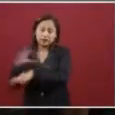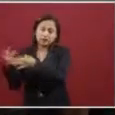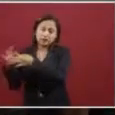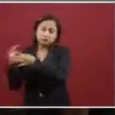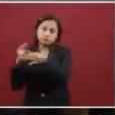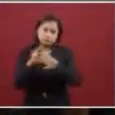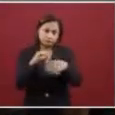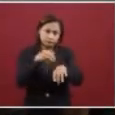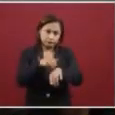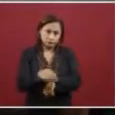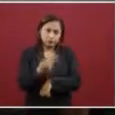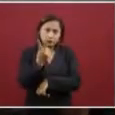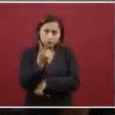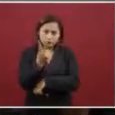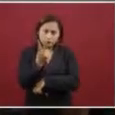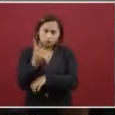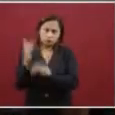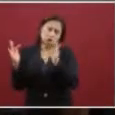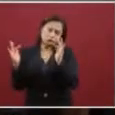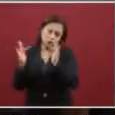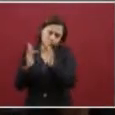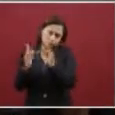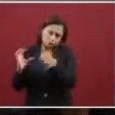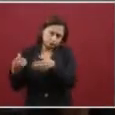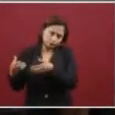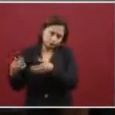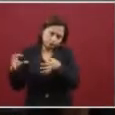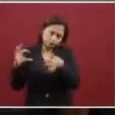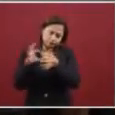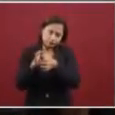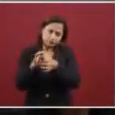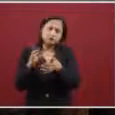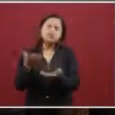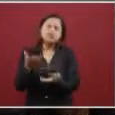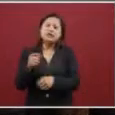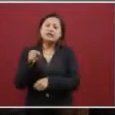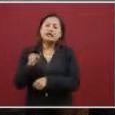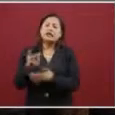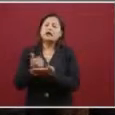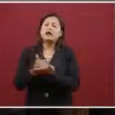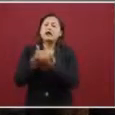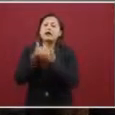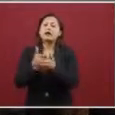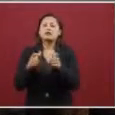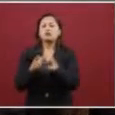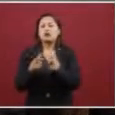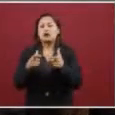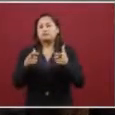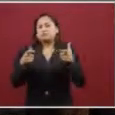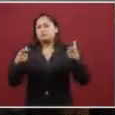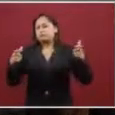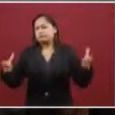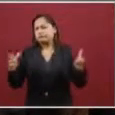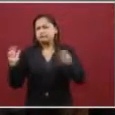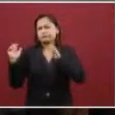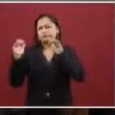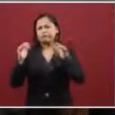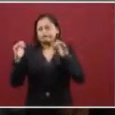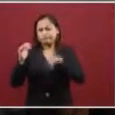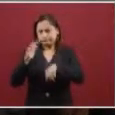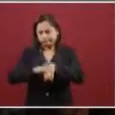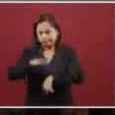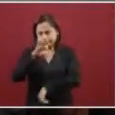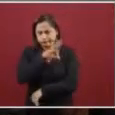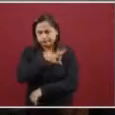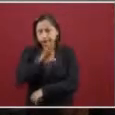2 y ahí tendremos la posibilidad de darle una mayor amplitud y una mayor capacidad la el número de